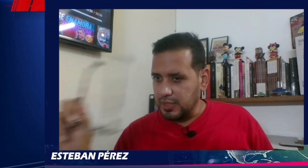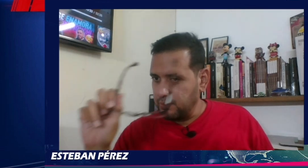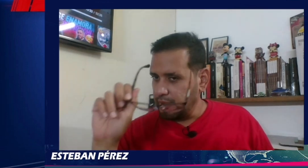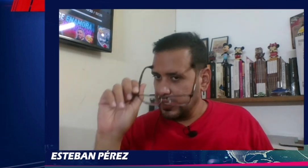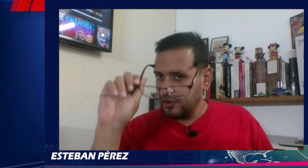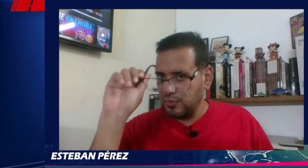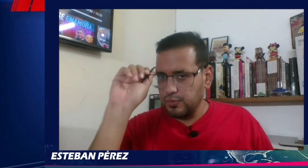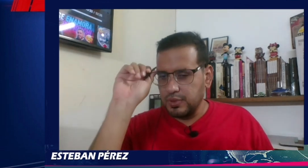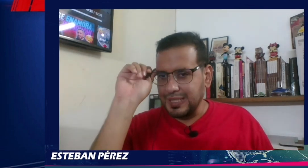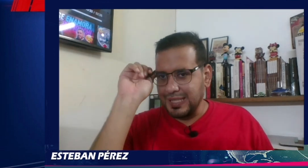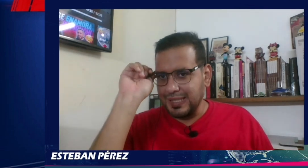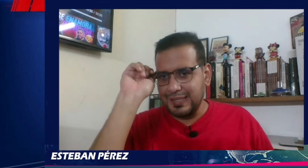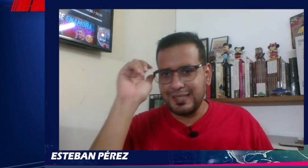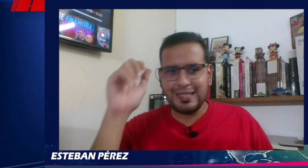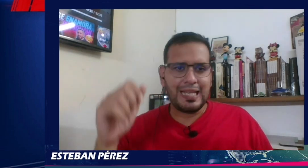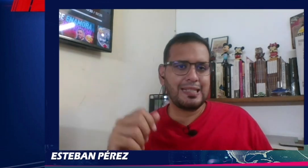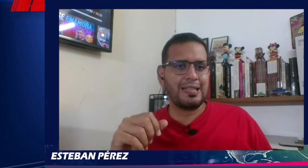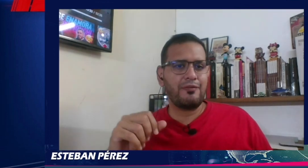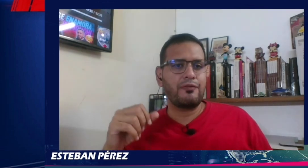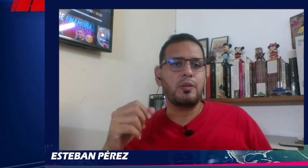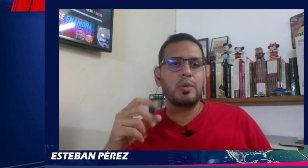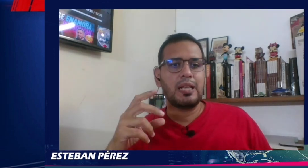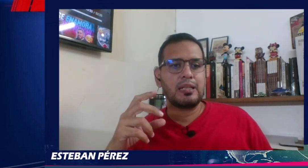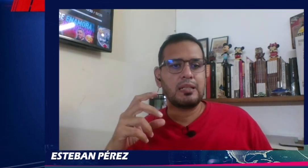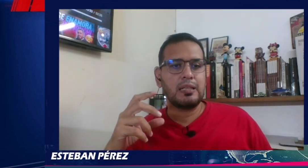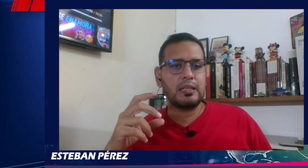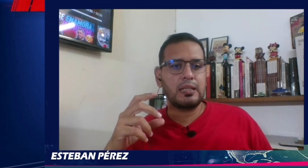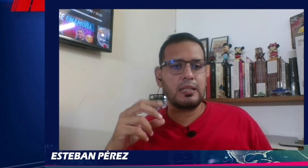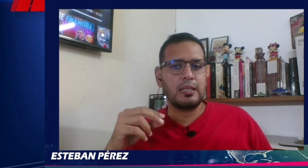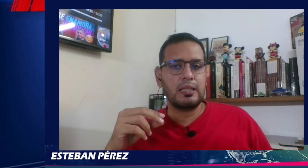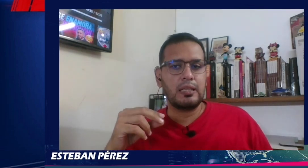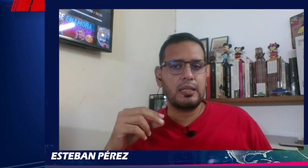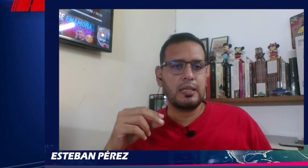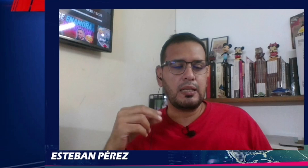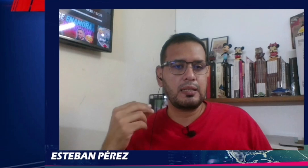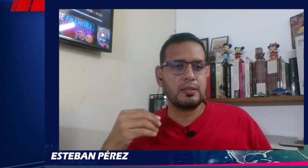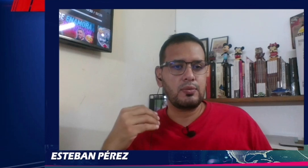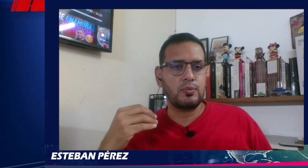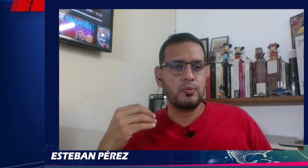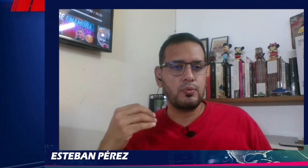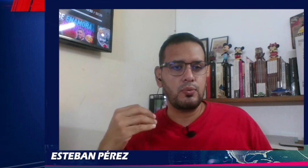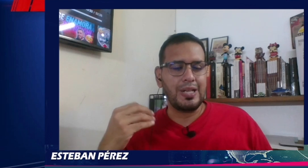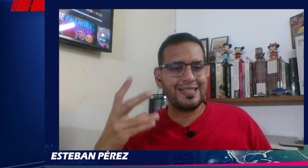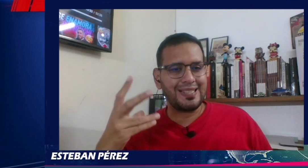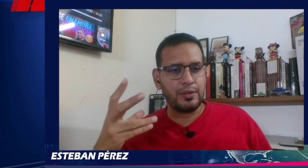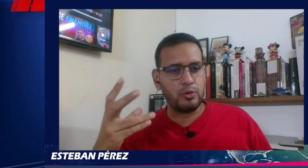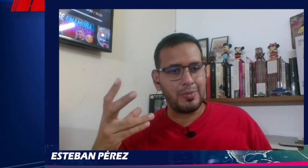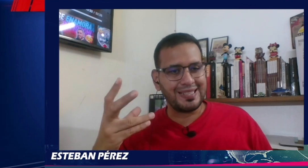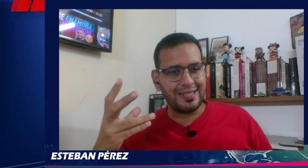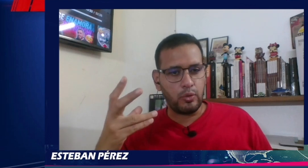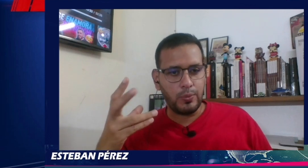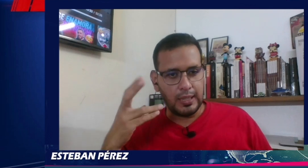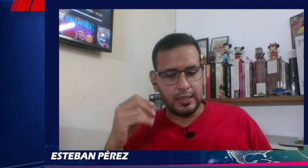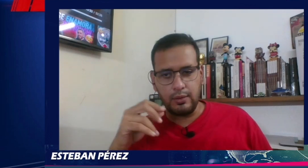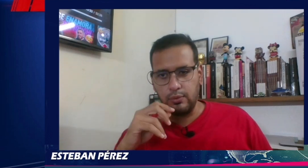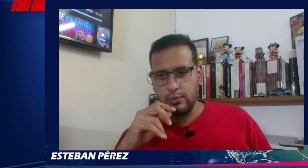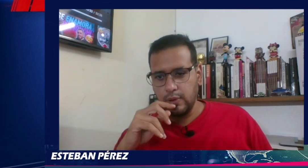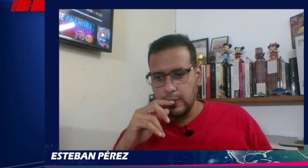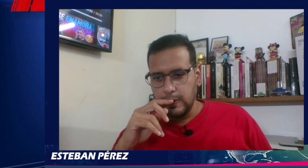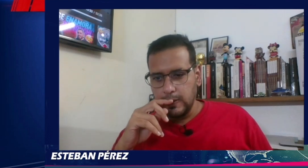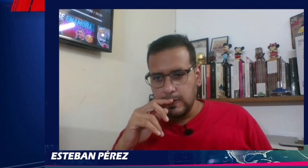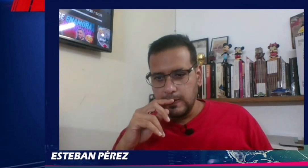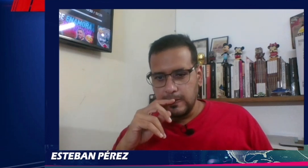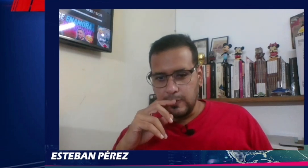Por el simple hecho de decir que esta enfermedad es una distracción más del